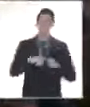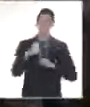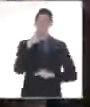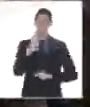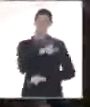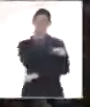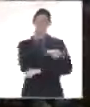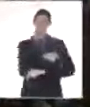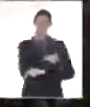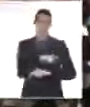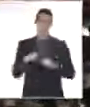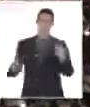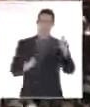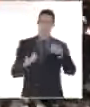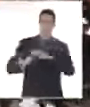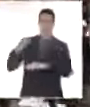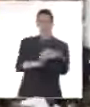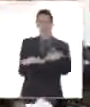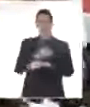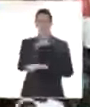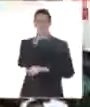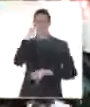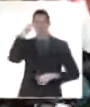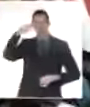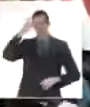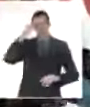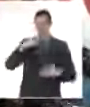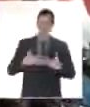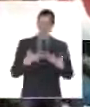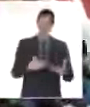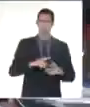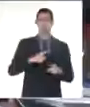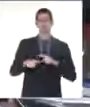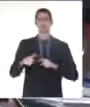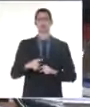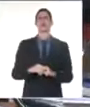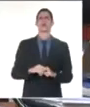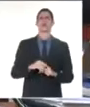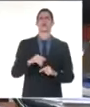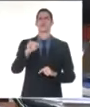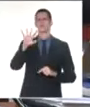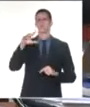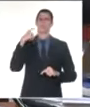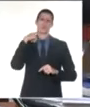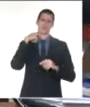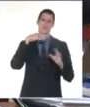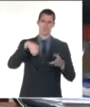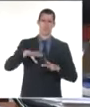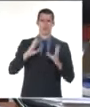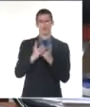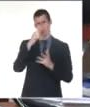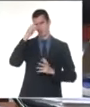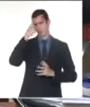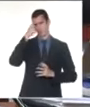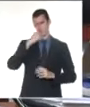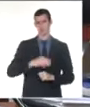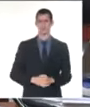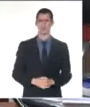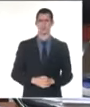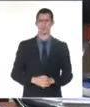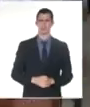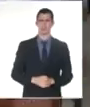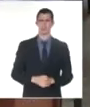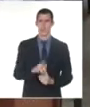Céspedes y a los 95 del guerrillero heroico Ernesto Che Guevara. El programa de actividades concebido por la fecha